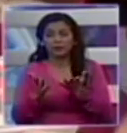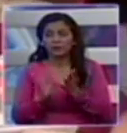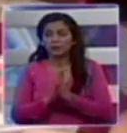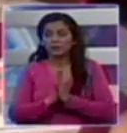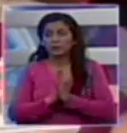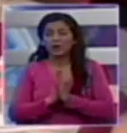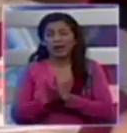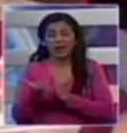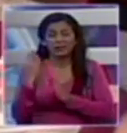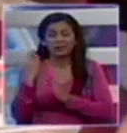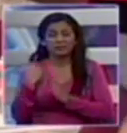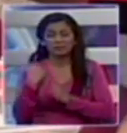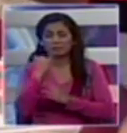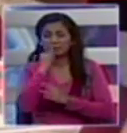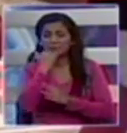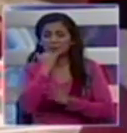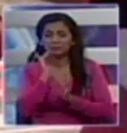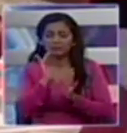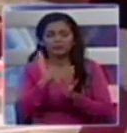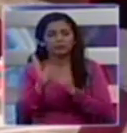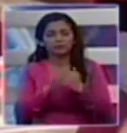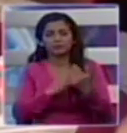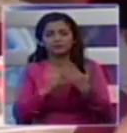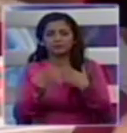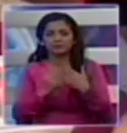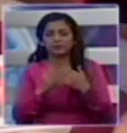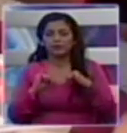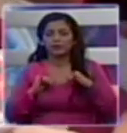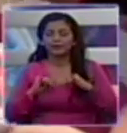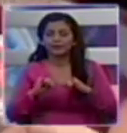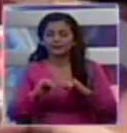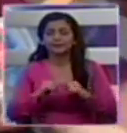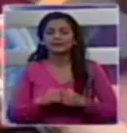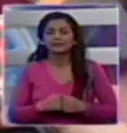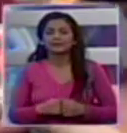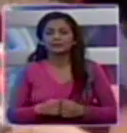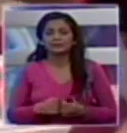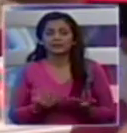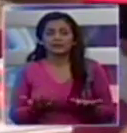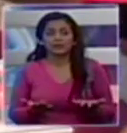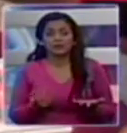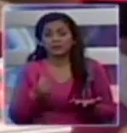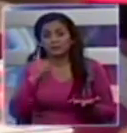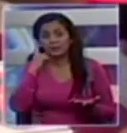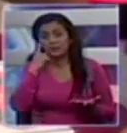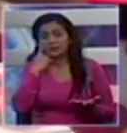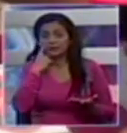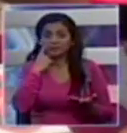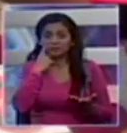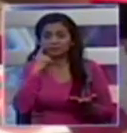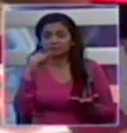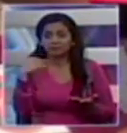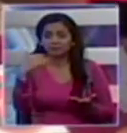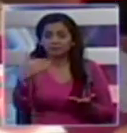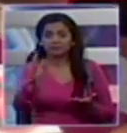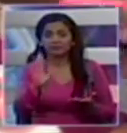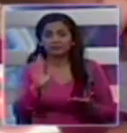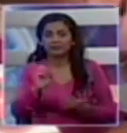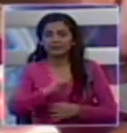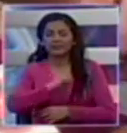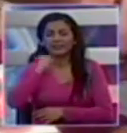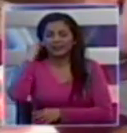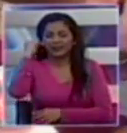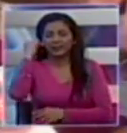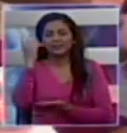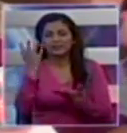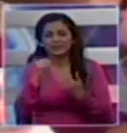nos ha ido muy bien y también tenemos ese reto de poder pasar de fase y por qué no soñar con el poder ser campeón. Así bueno, es un